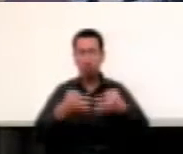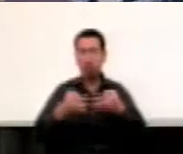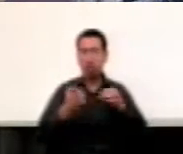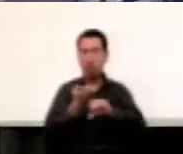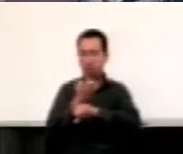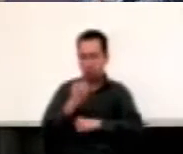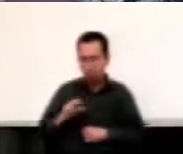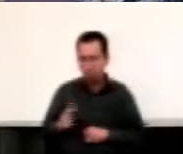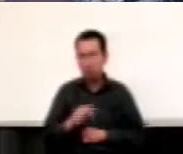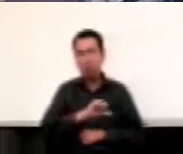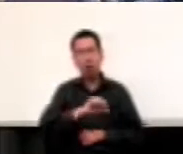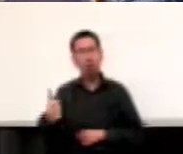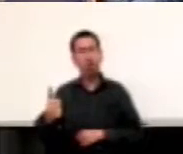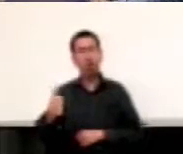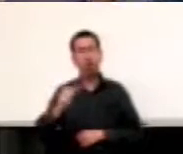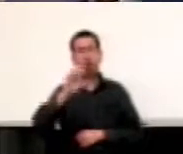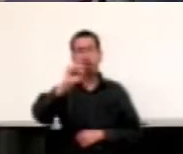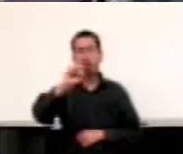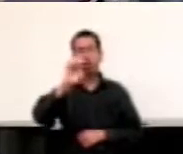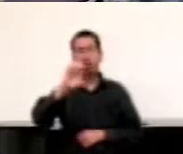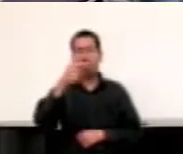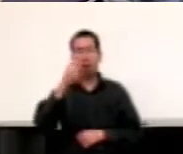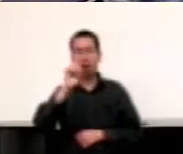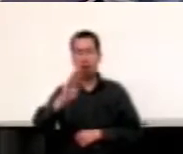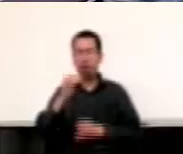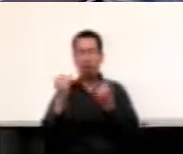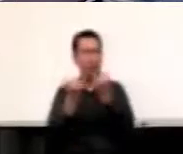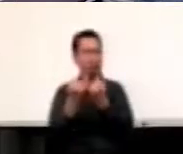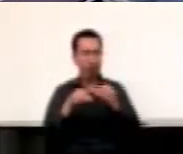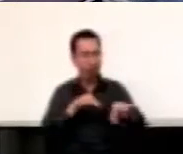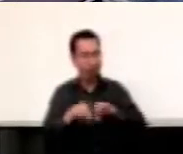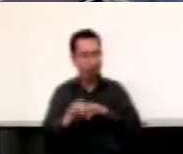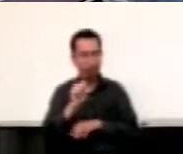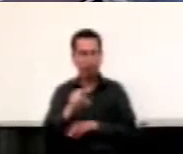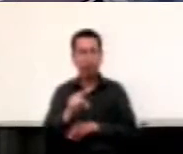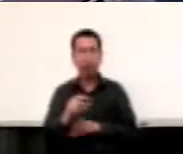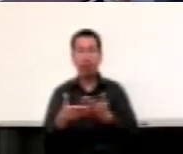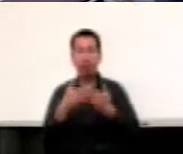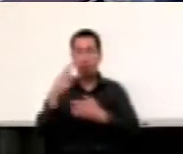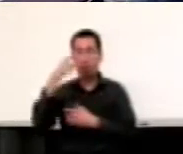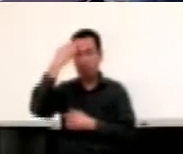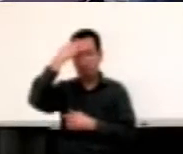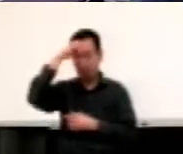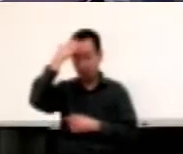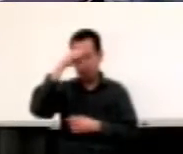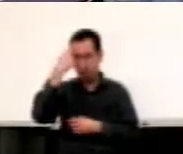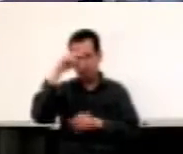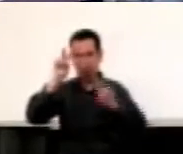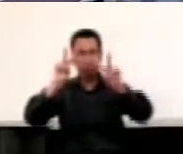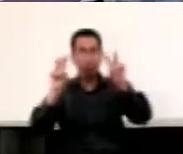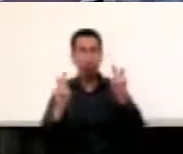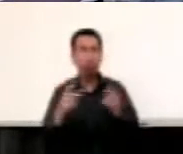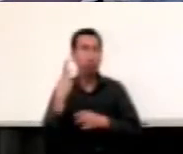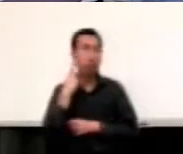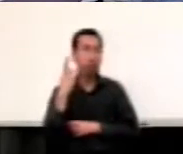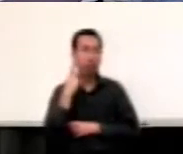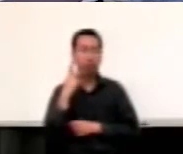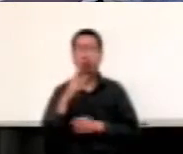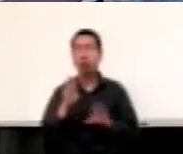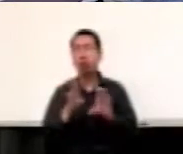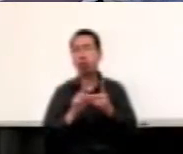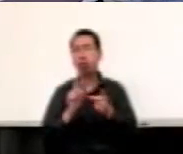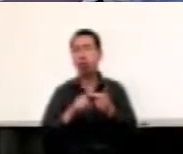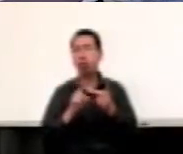y en la Secretaría de Gobierno del mismo Estado. Su experiencia en temas político-electorales fue desarrollada en el